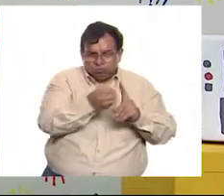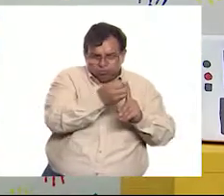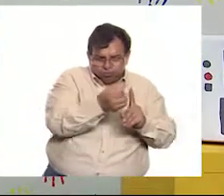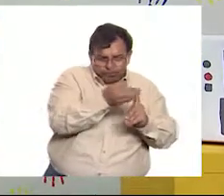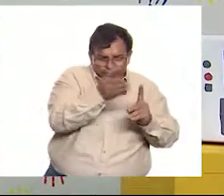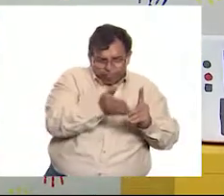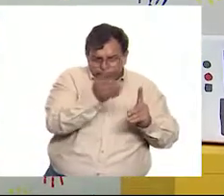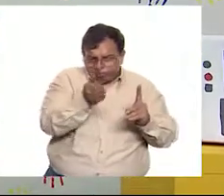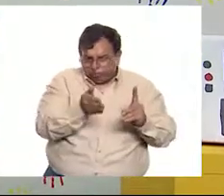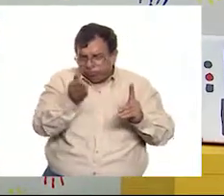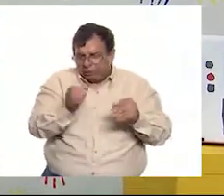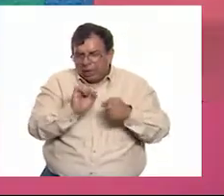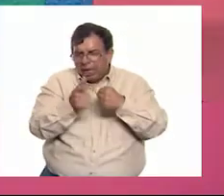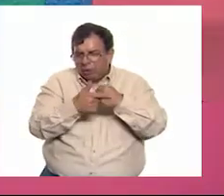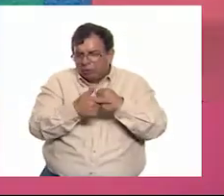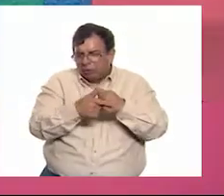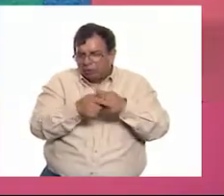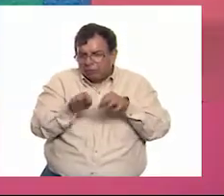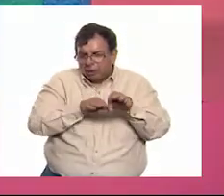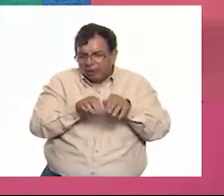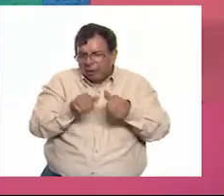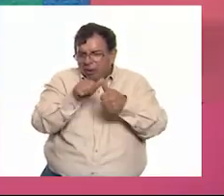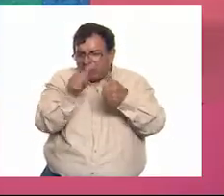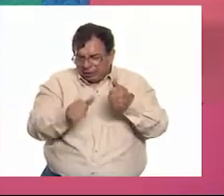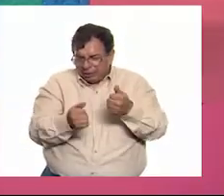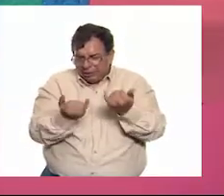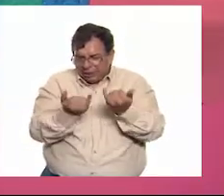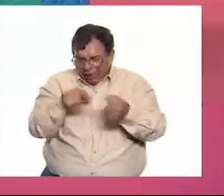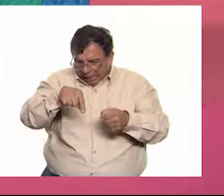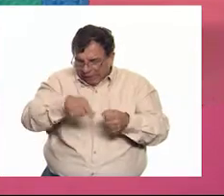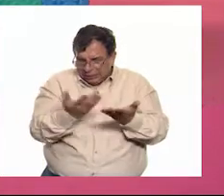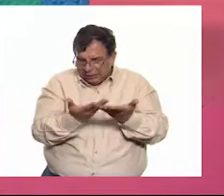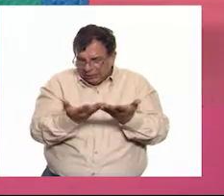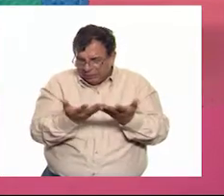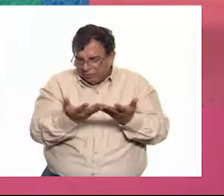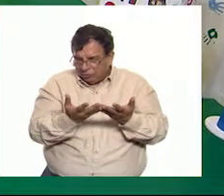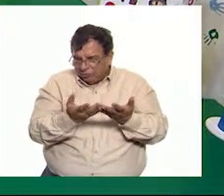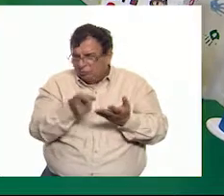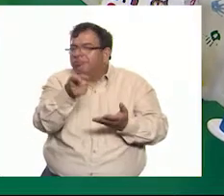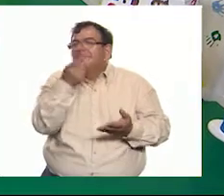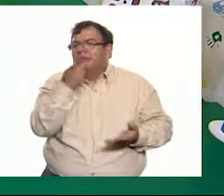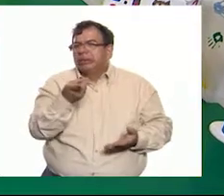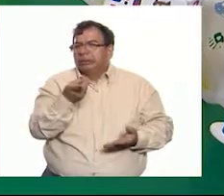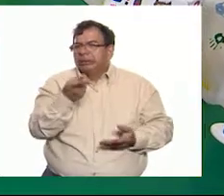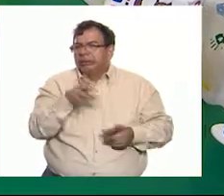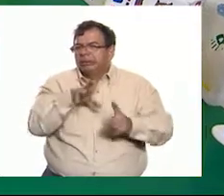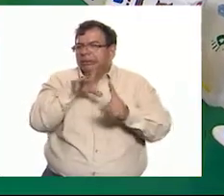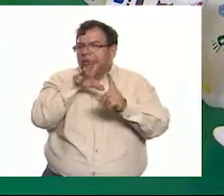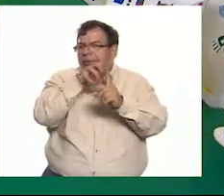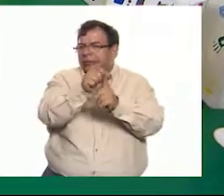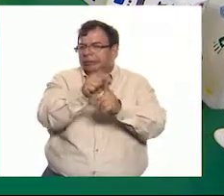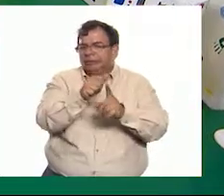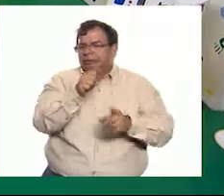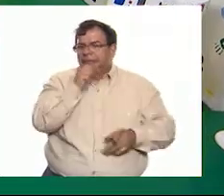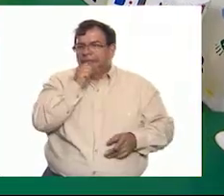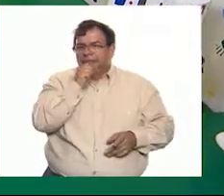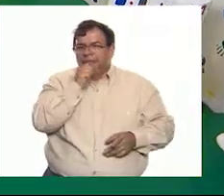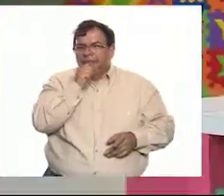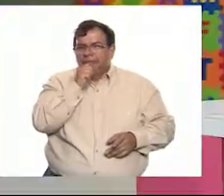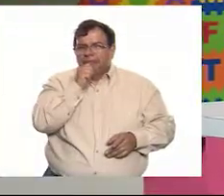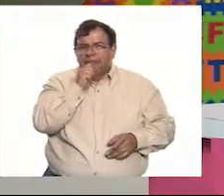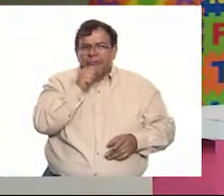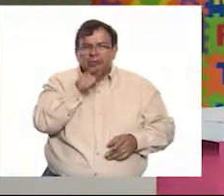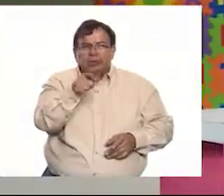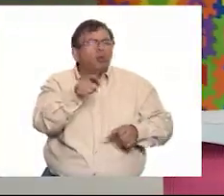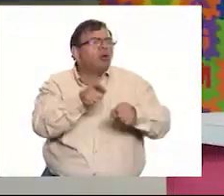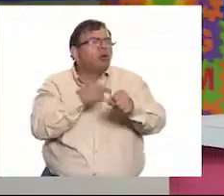la producción de algún trabajo artístico como el que hicimos aquí en la clase. ¿Ustedes qué dicen? ¿Lo logré o no lo logré? ¿Tú qué